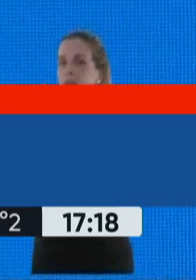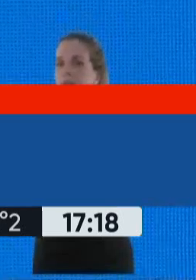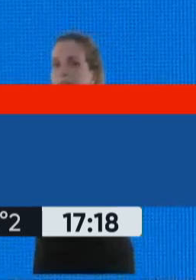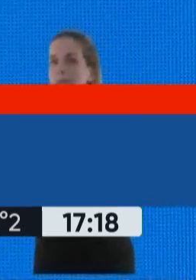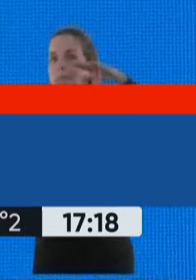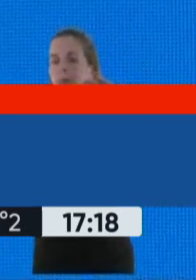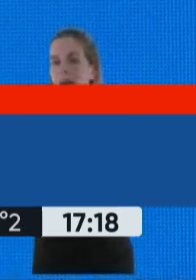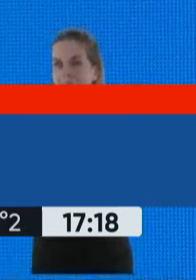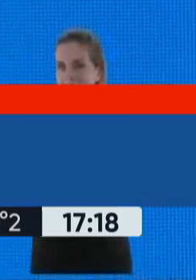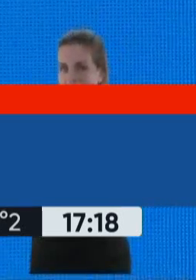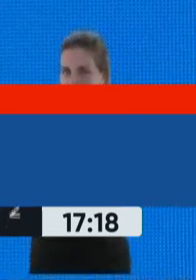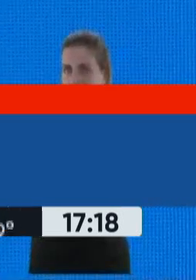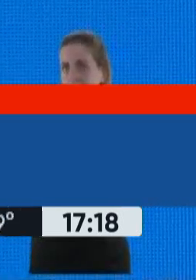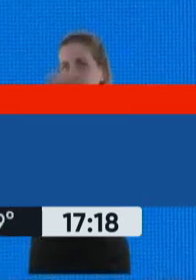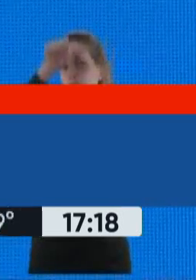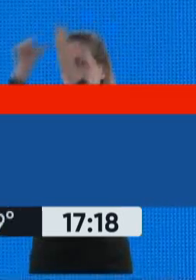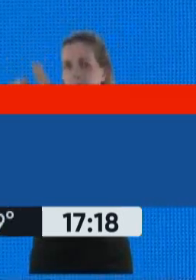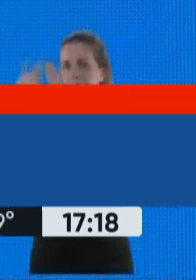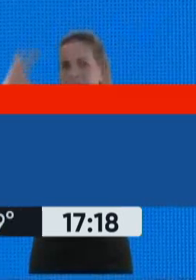aquí, sino en el mundo entero.